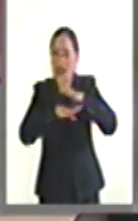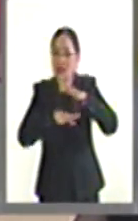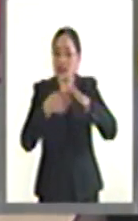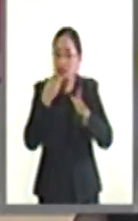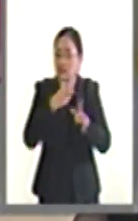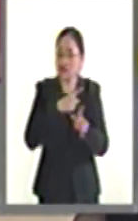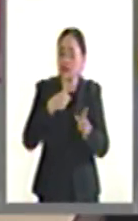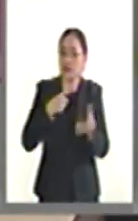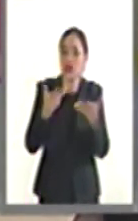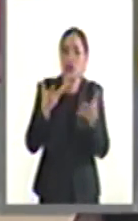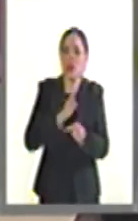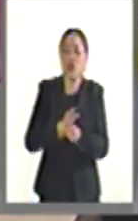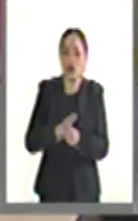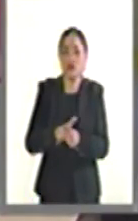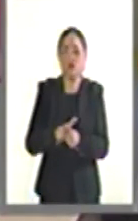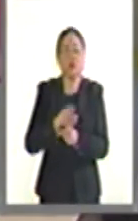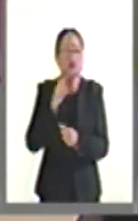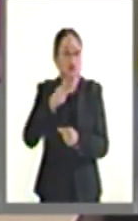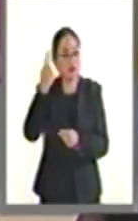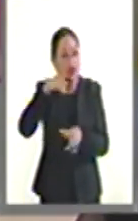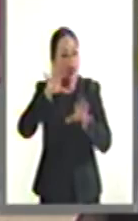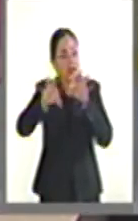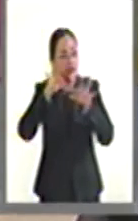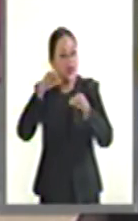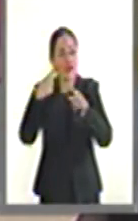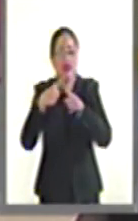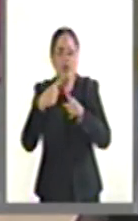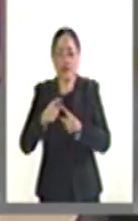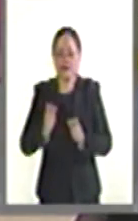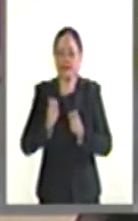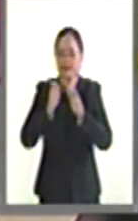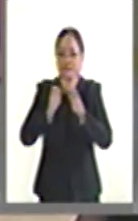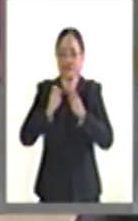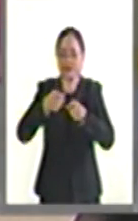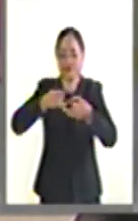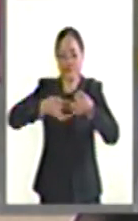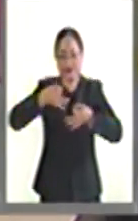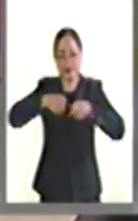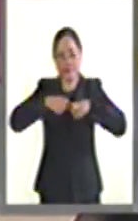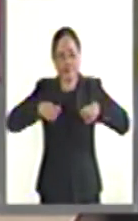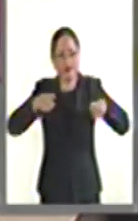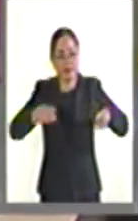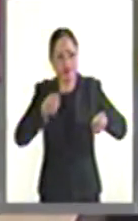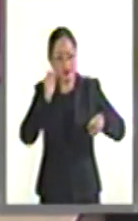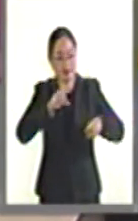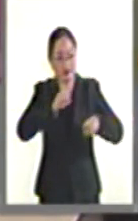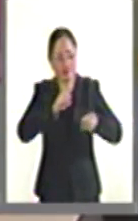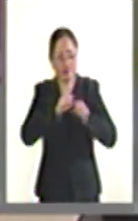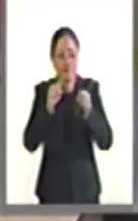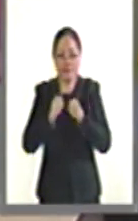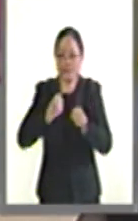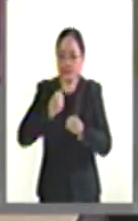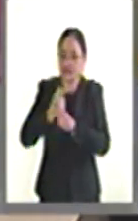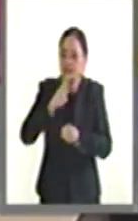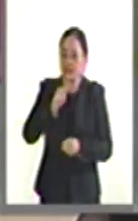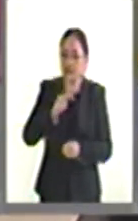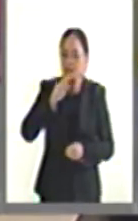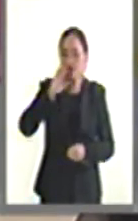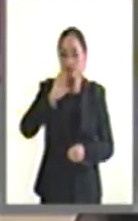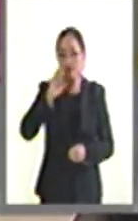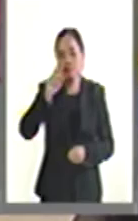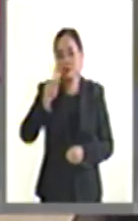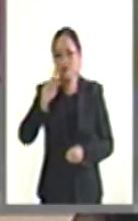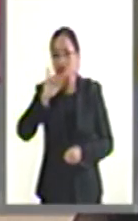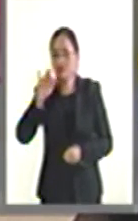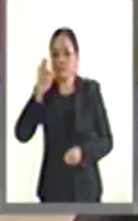debió brindar el proceso de selección de los aspirantes magistrados de la Sala Superior del Tribunal Electoral del Poder